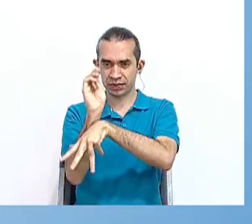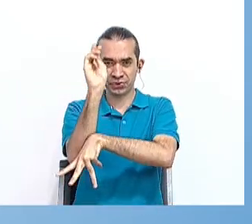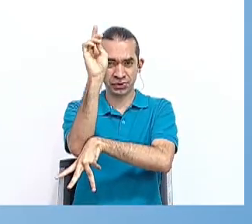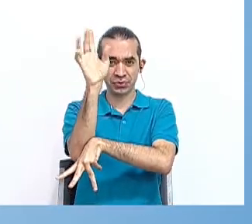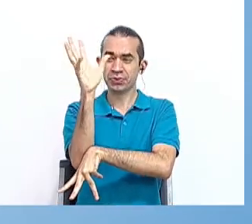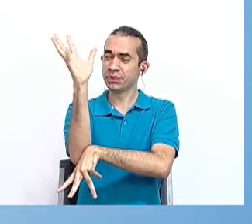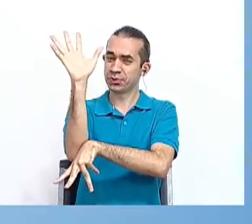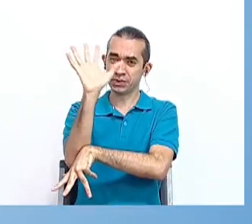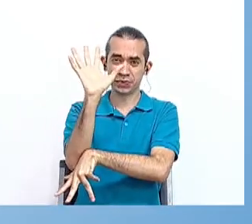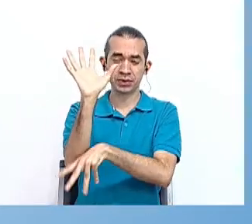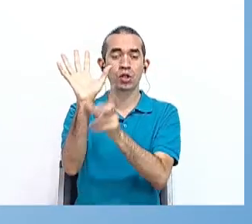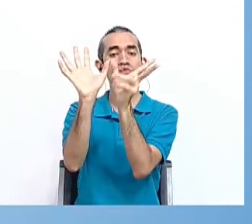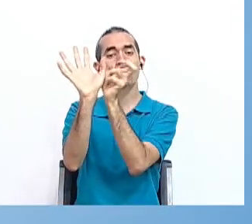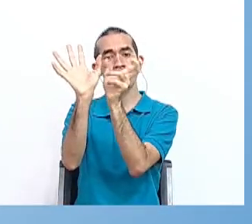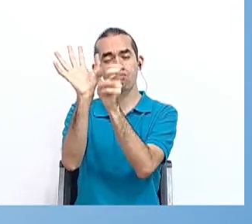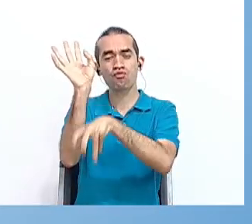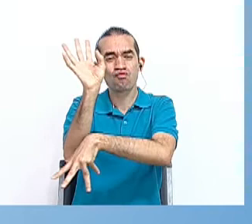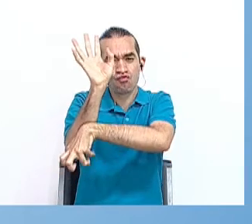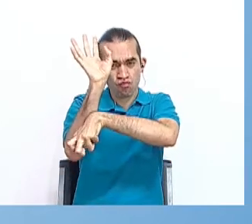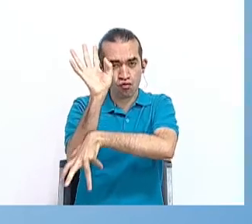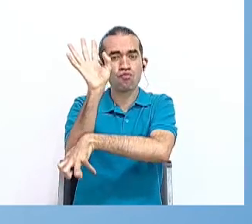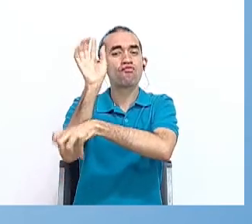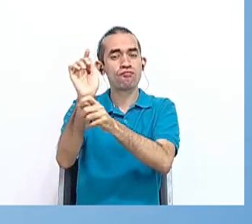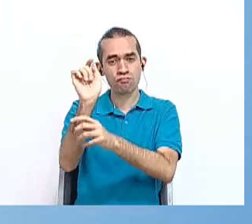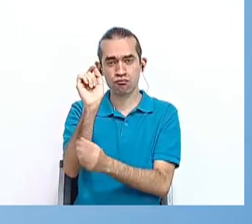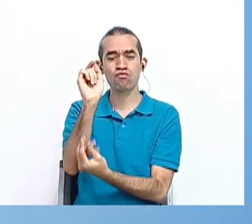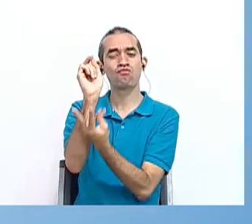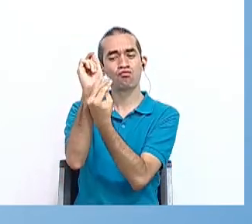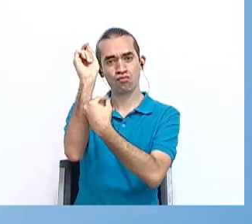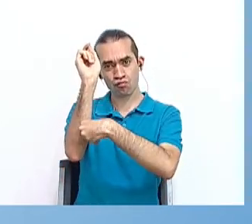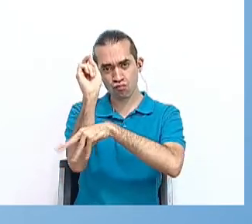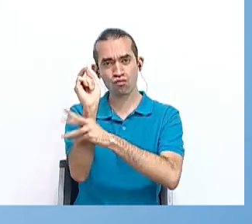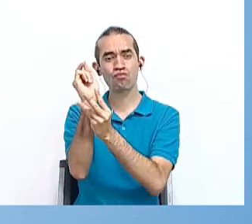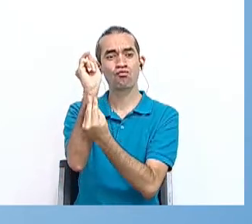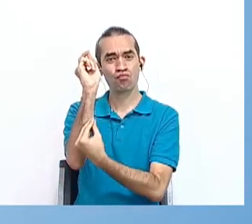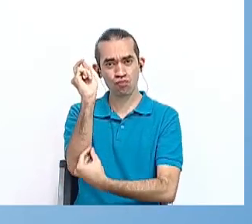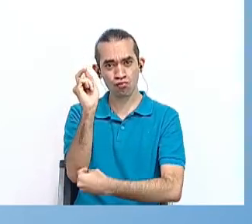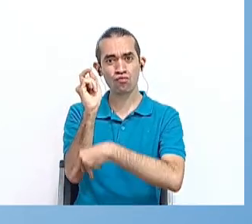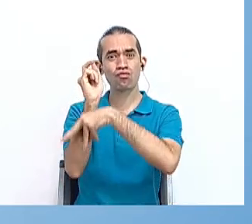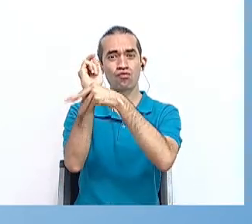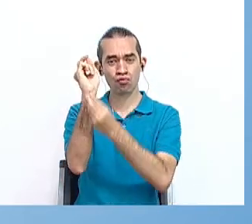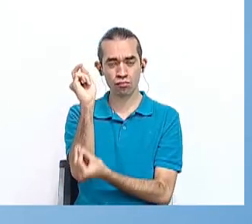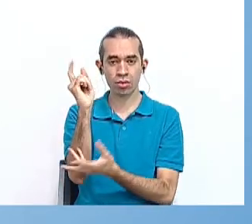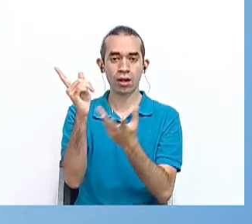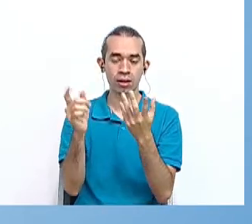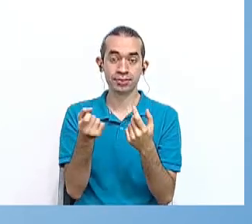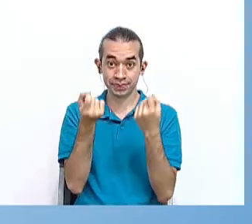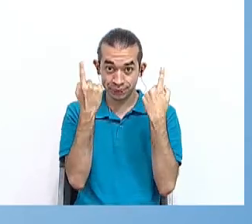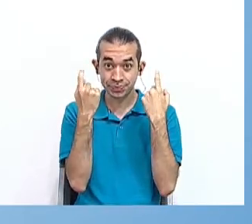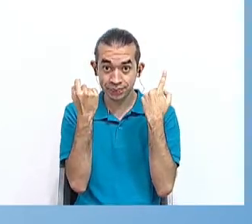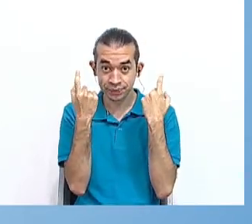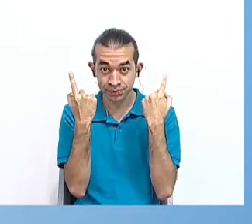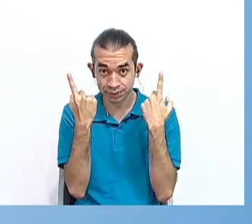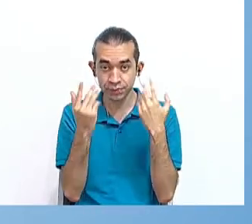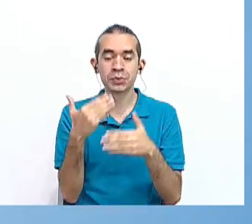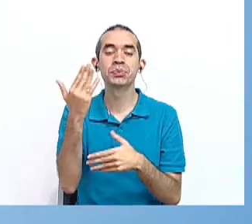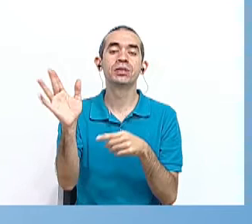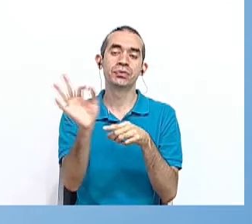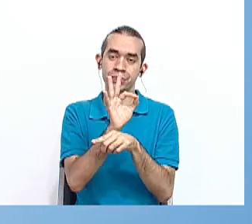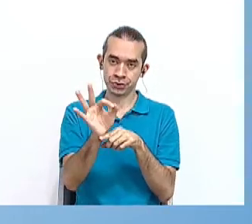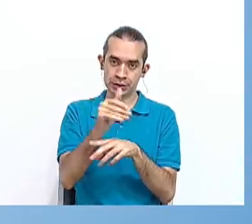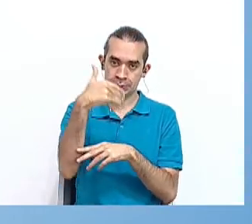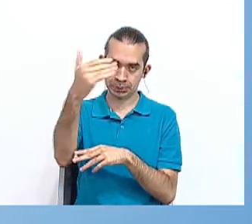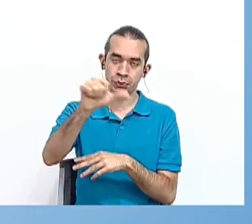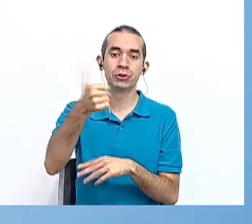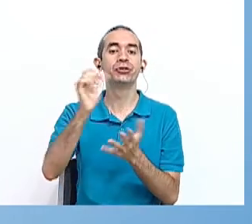fotosíntesis. Espero que lo estén comprendiendo, ¿verdad? Y tomen nota porque les va a servir en otros cursos más